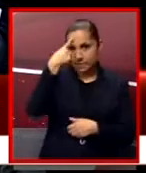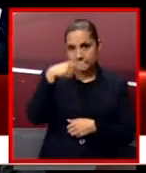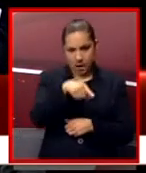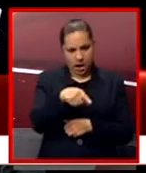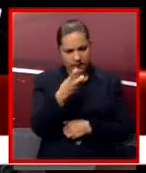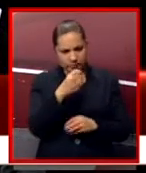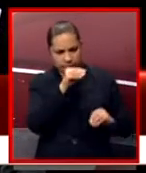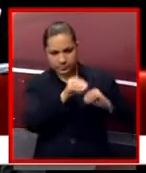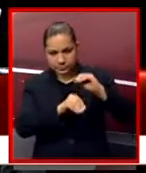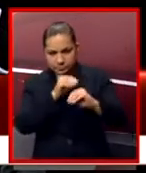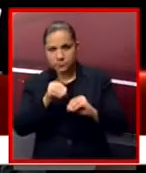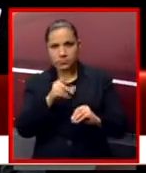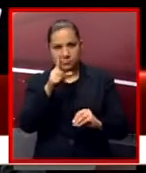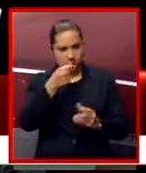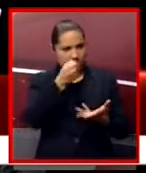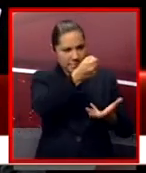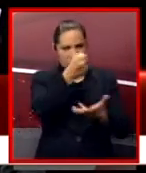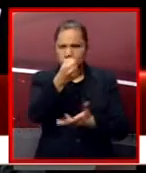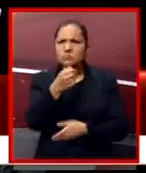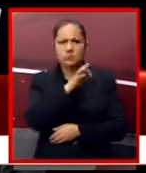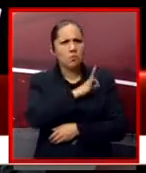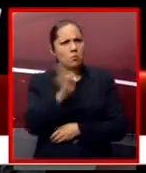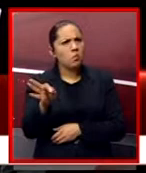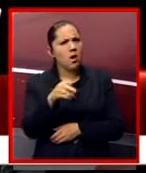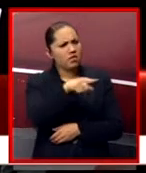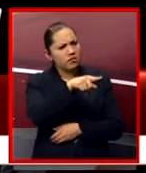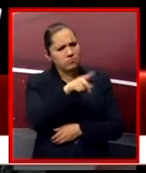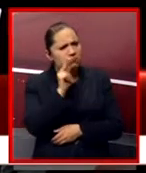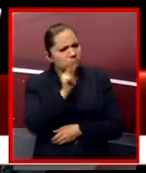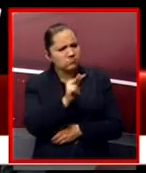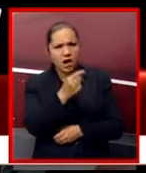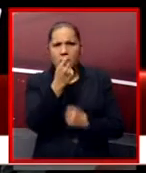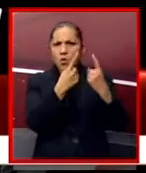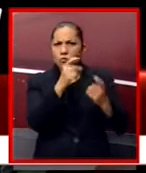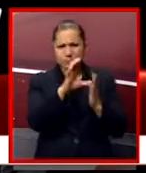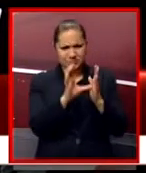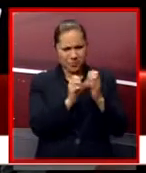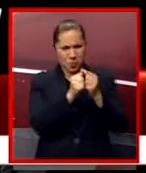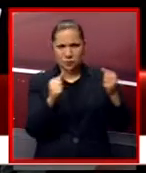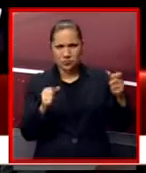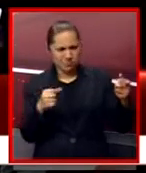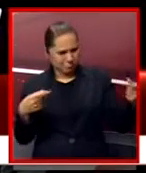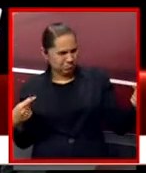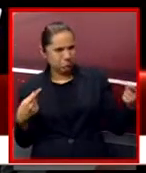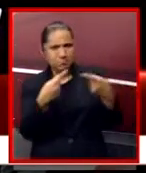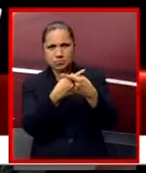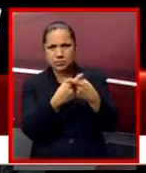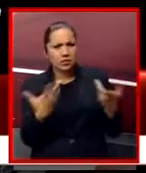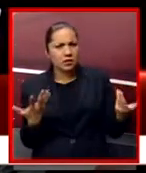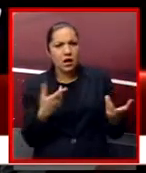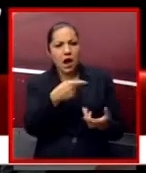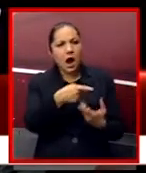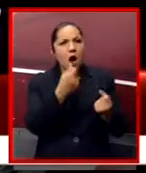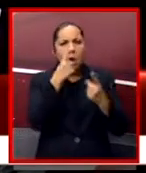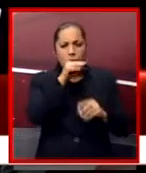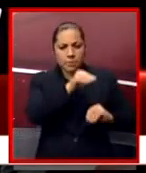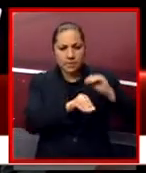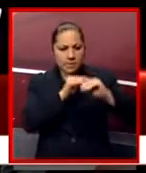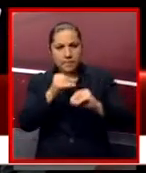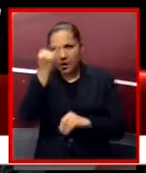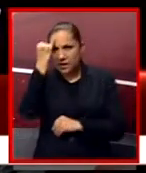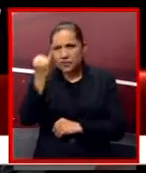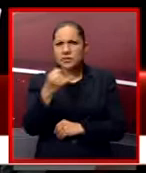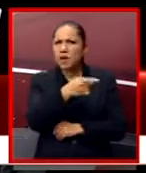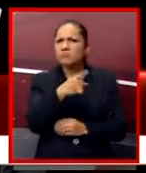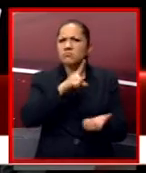este presupuesto. Se actúa en forma irresponsable. Se dice que un presupuesto responsable. Eso es